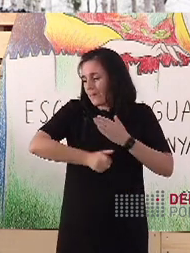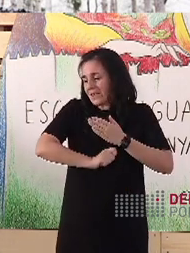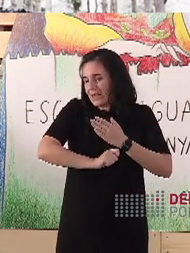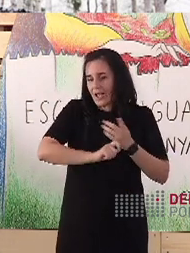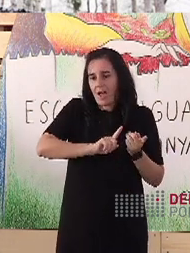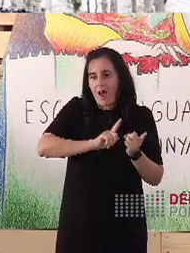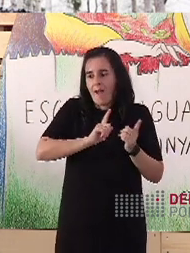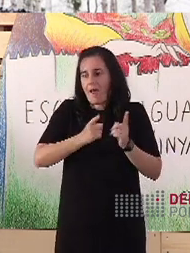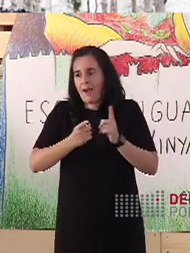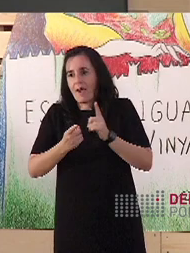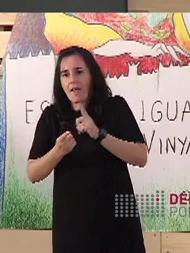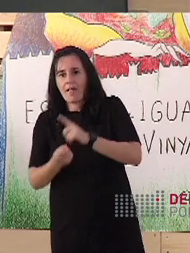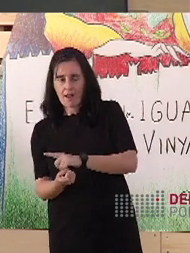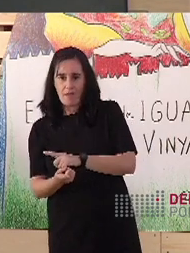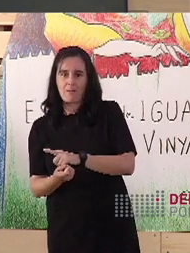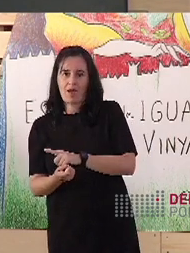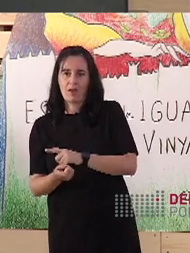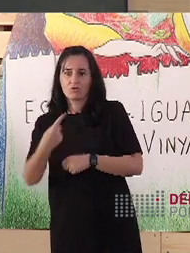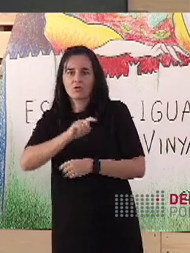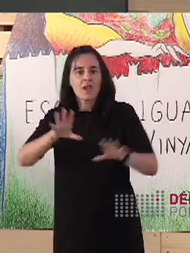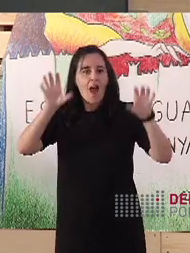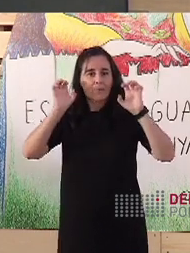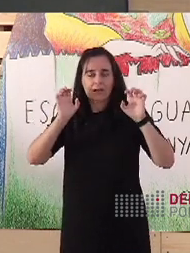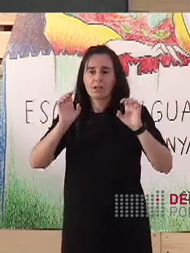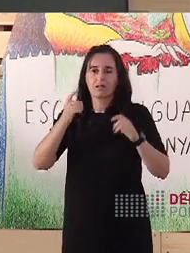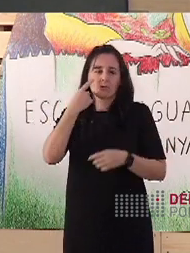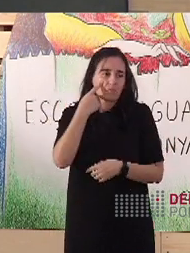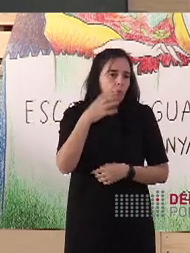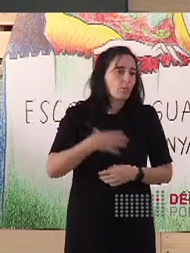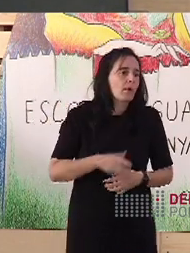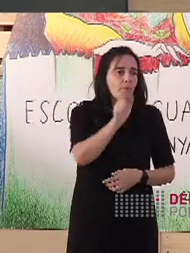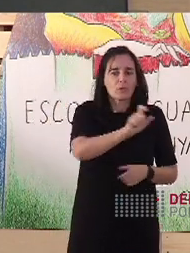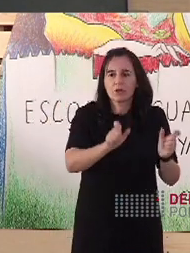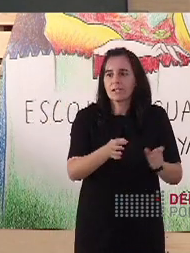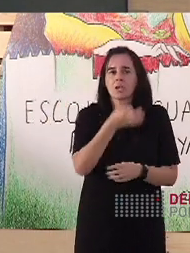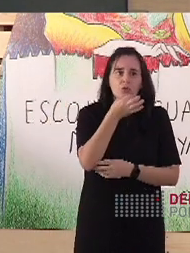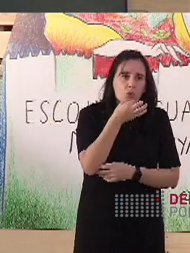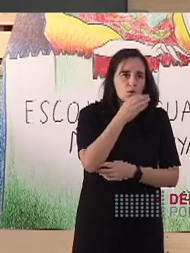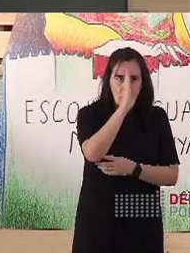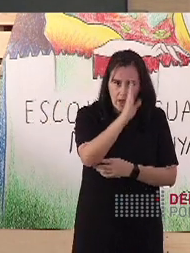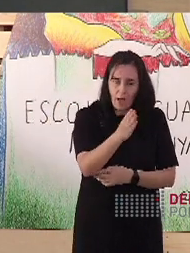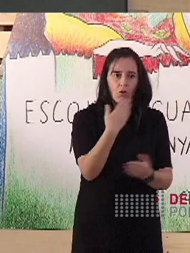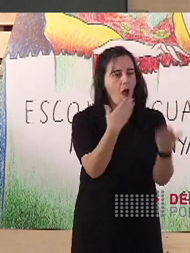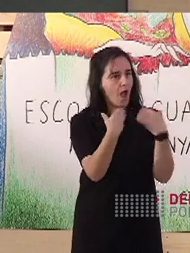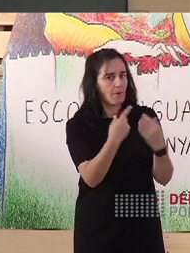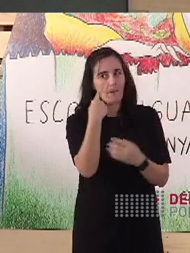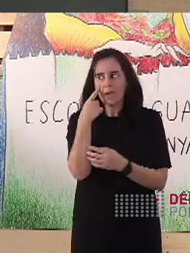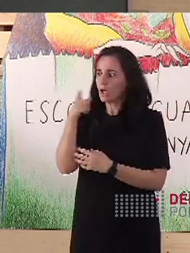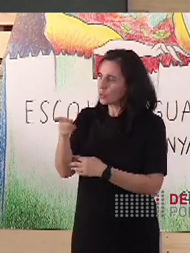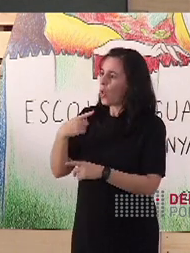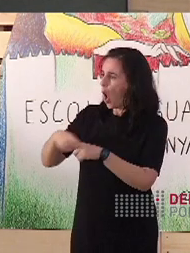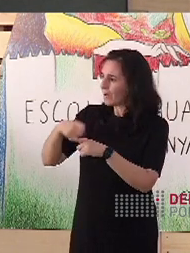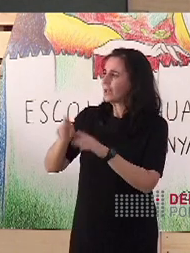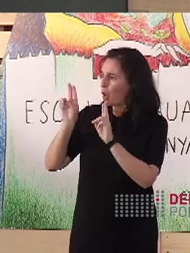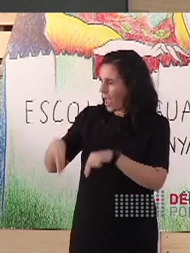estas representaciones de la mujer, sin que nadie nos haya hecho un discurso racional sobre ello, directo en el, mira bonita, tú eres un objeto y tú tienes que estar aquí